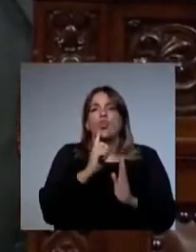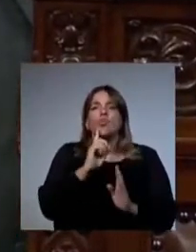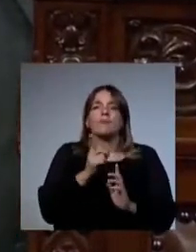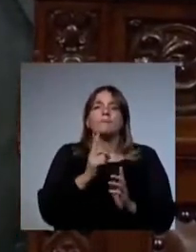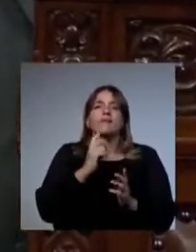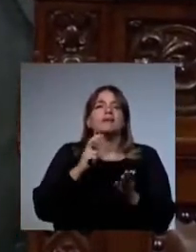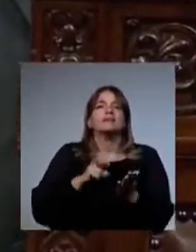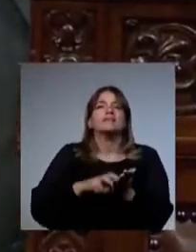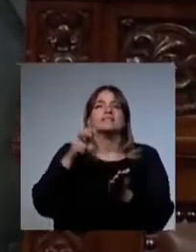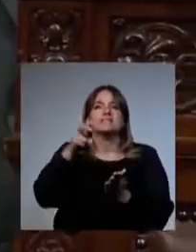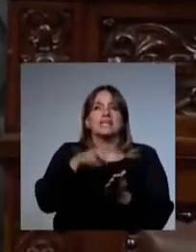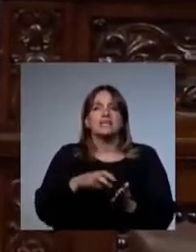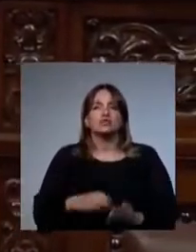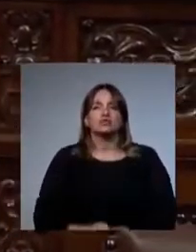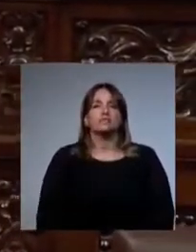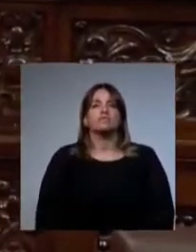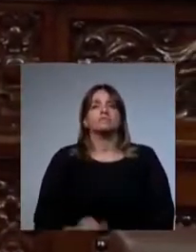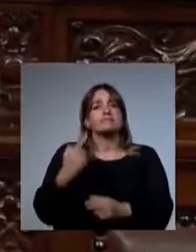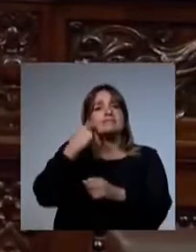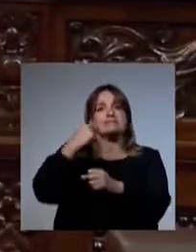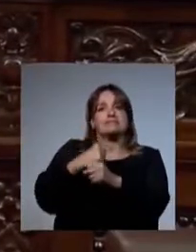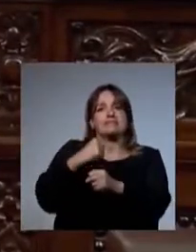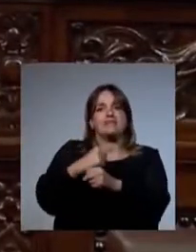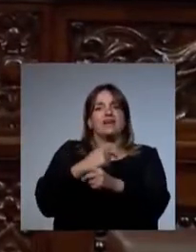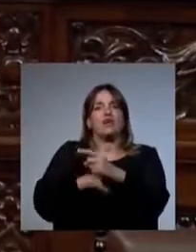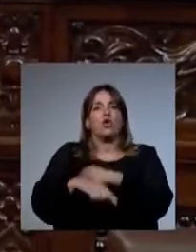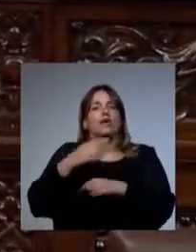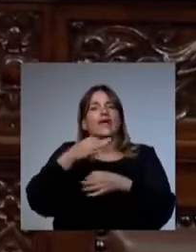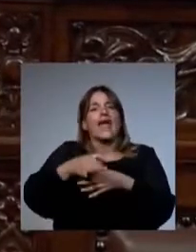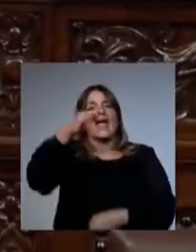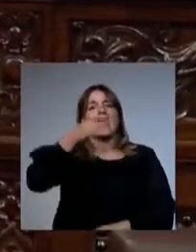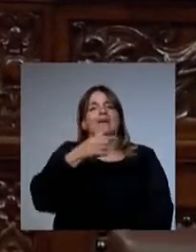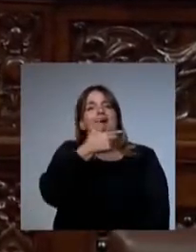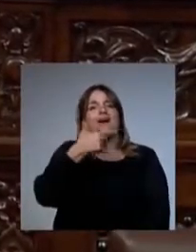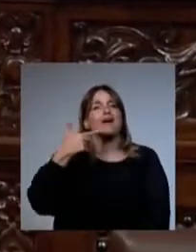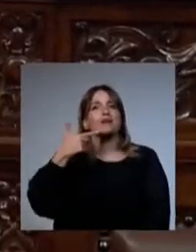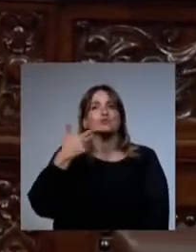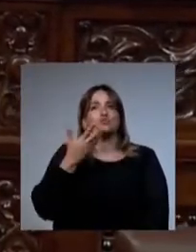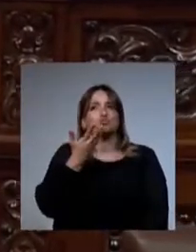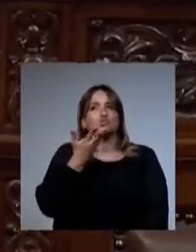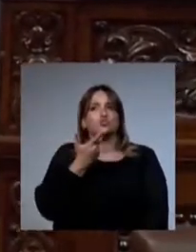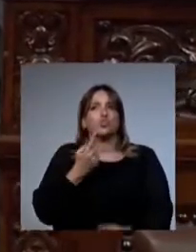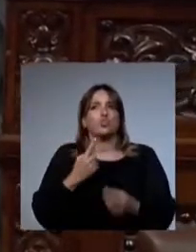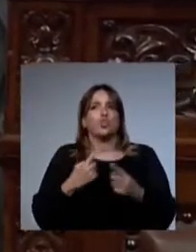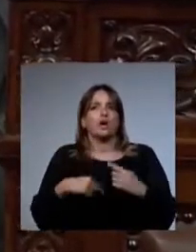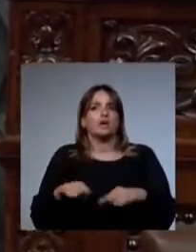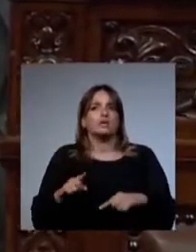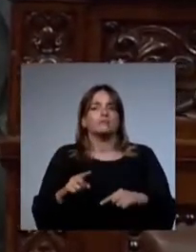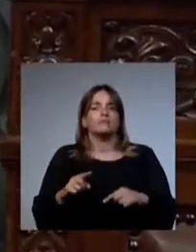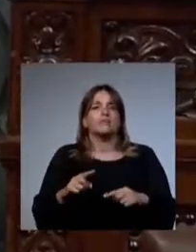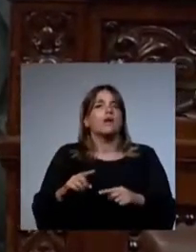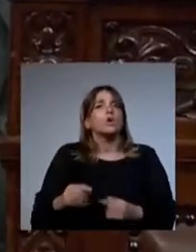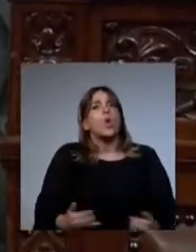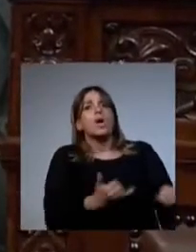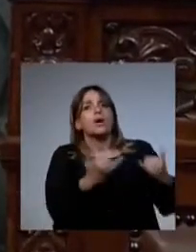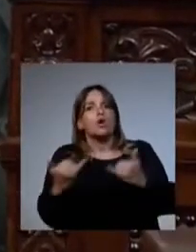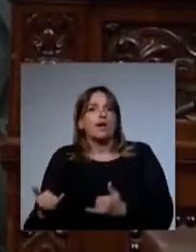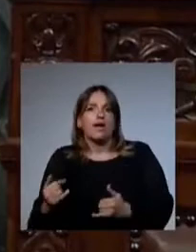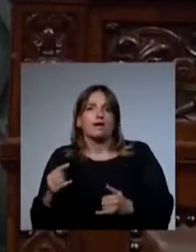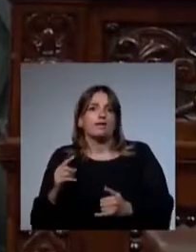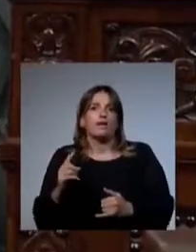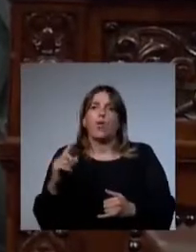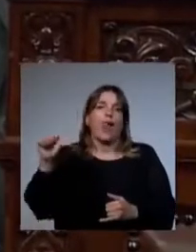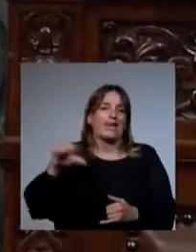Los trabajadores de la caña de azúcar. aunque no tuvieran jornales